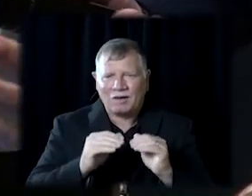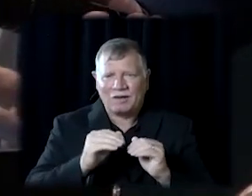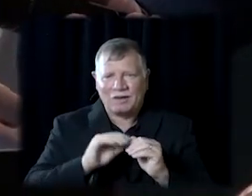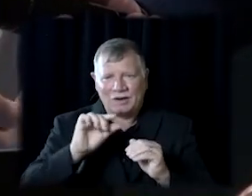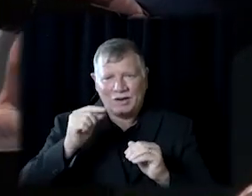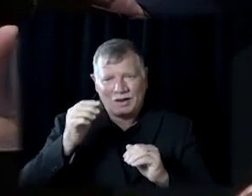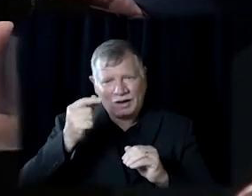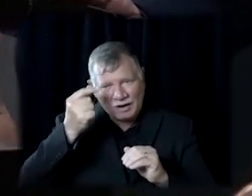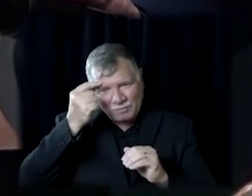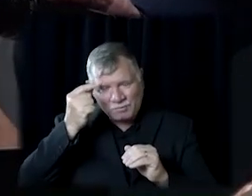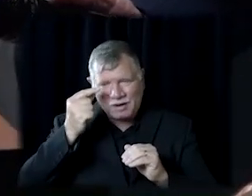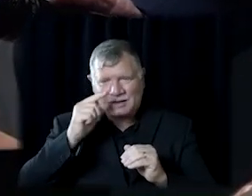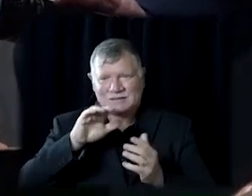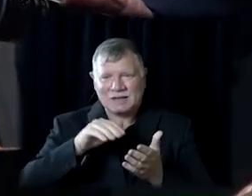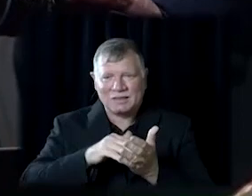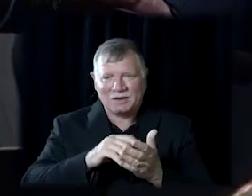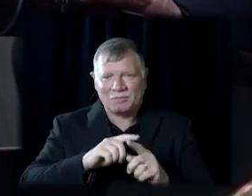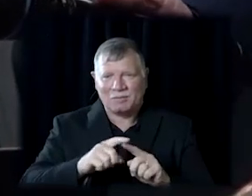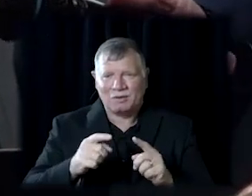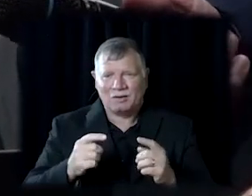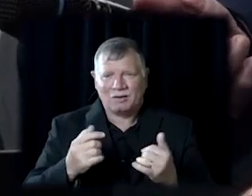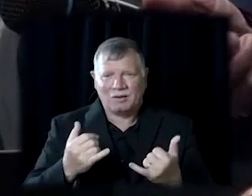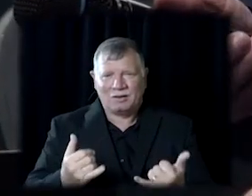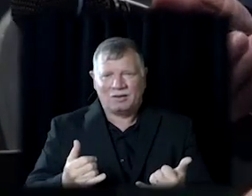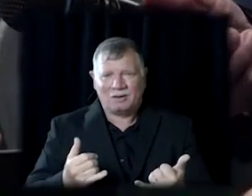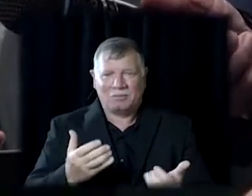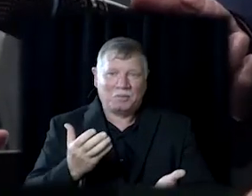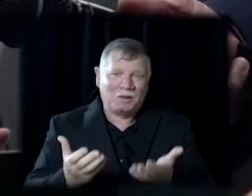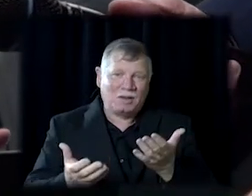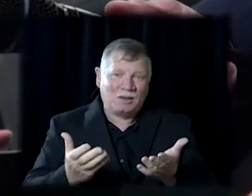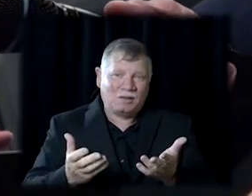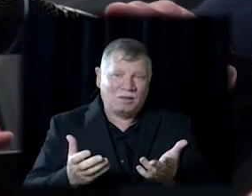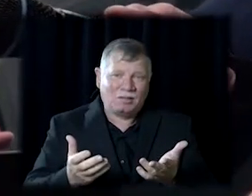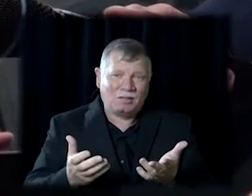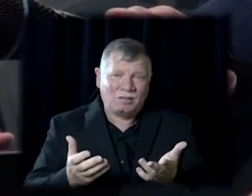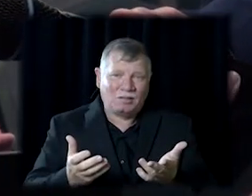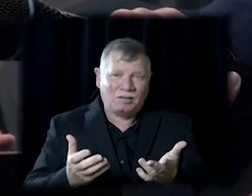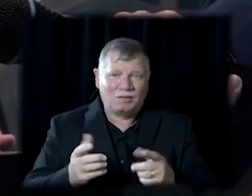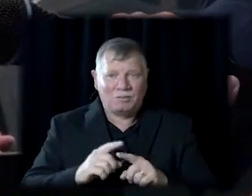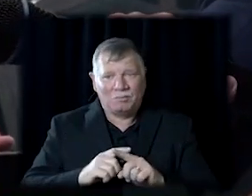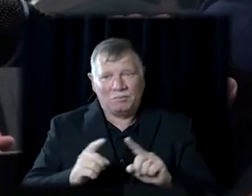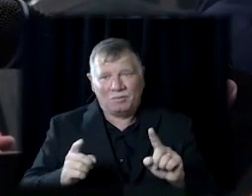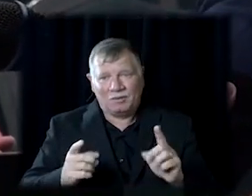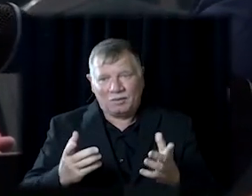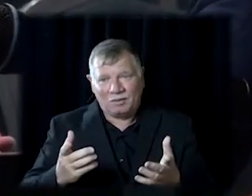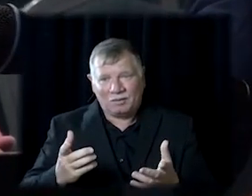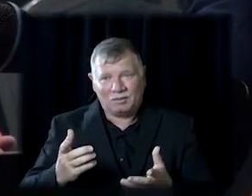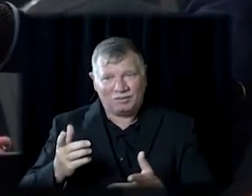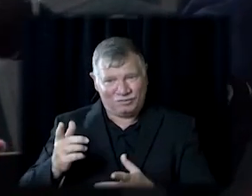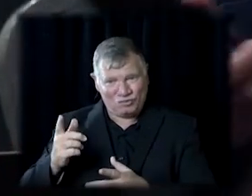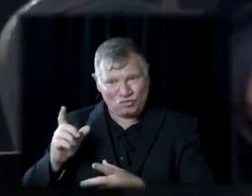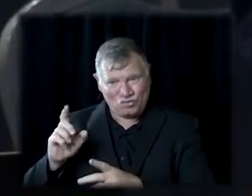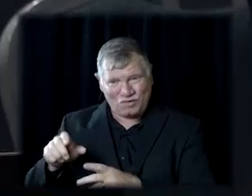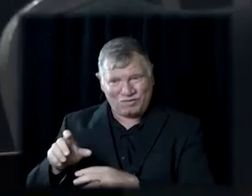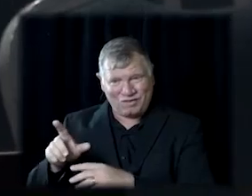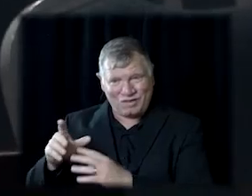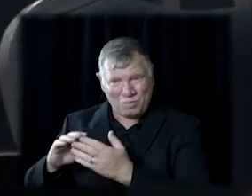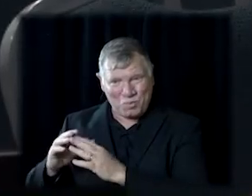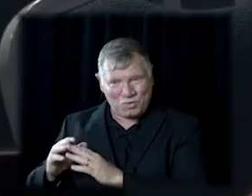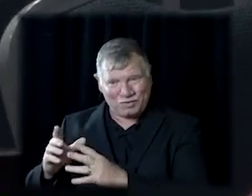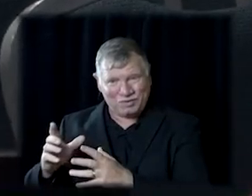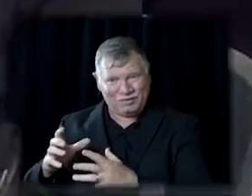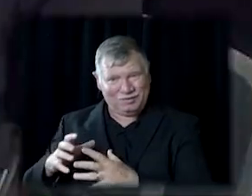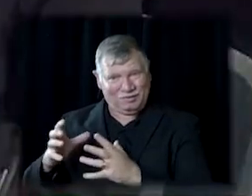del gobierno central. ¿No es quizás ambicioso tocar a la puerta también de los municipios? Sí,